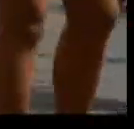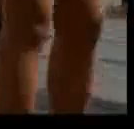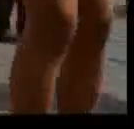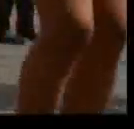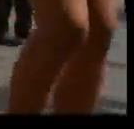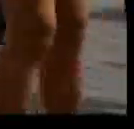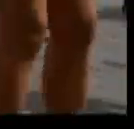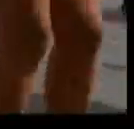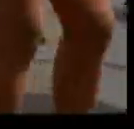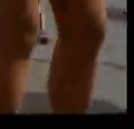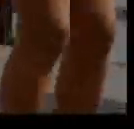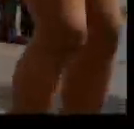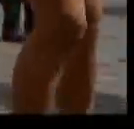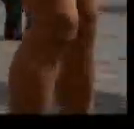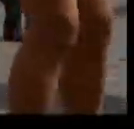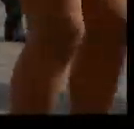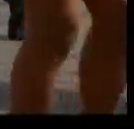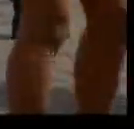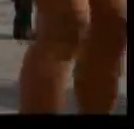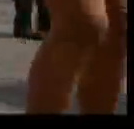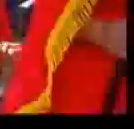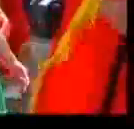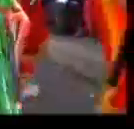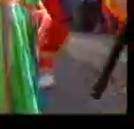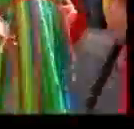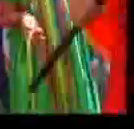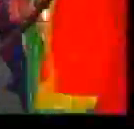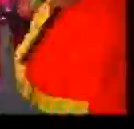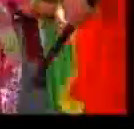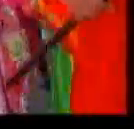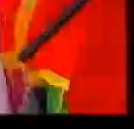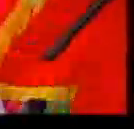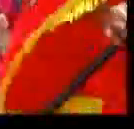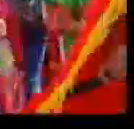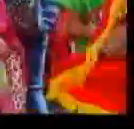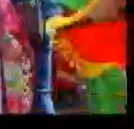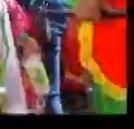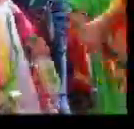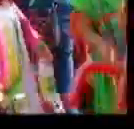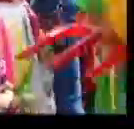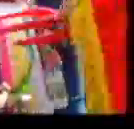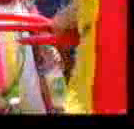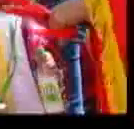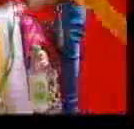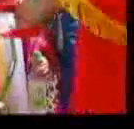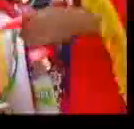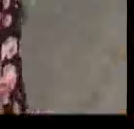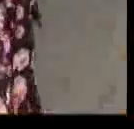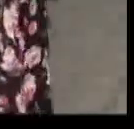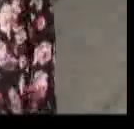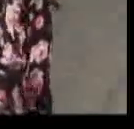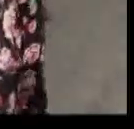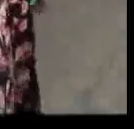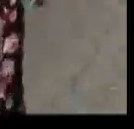Vivimos la interculturalidad de nuestro país. Hoy, 14:30.